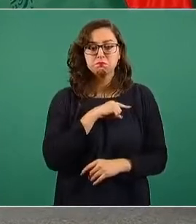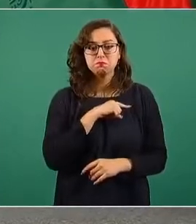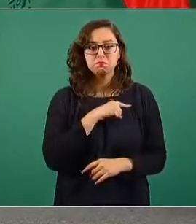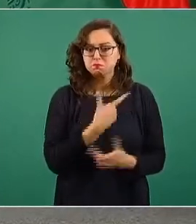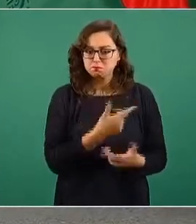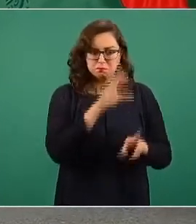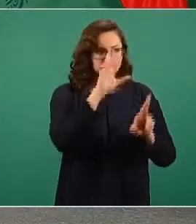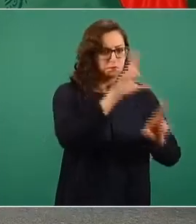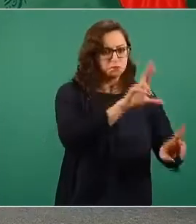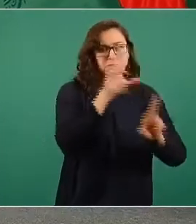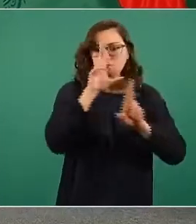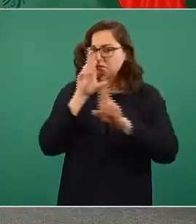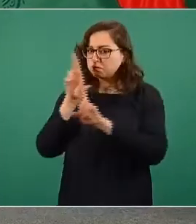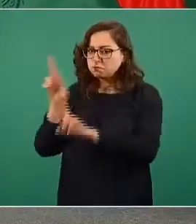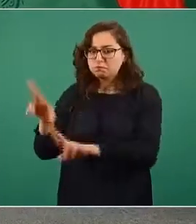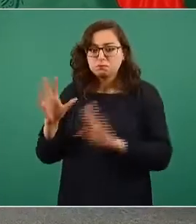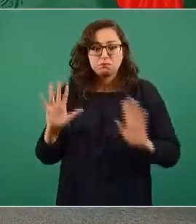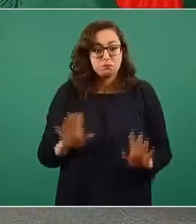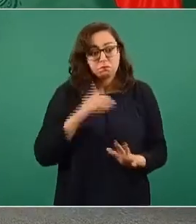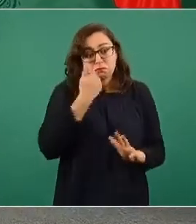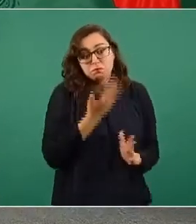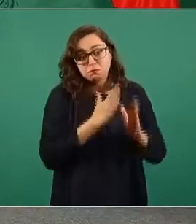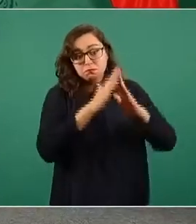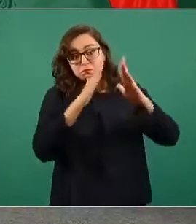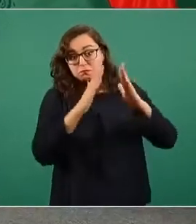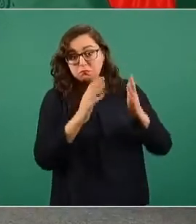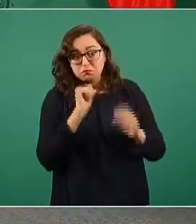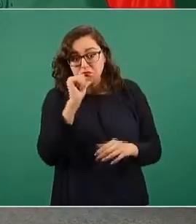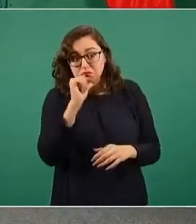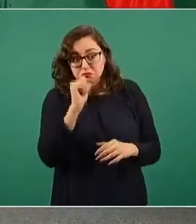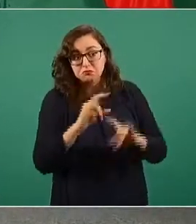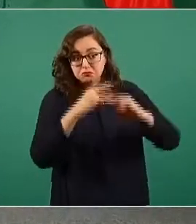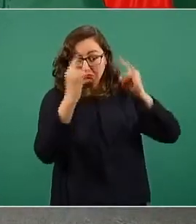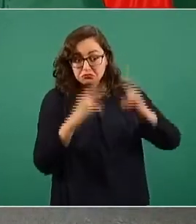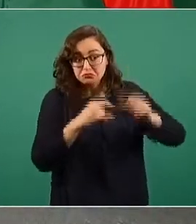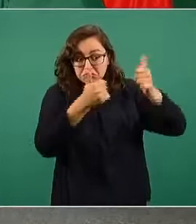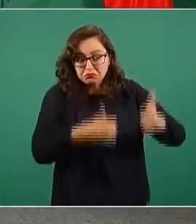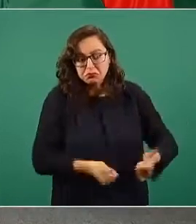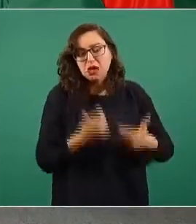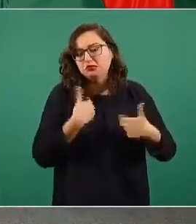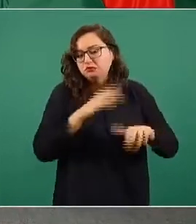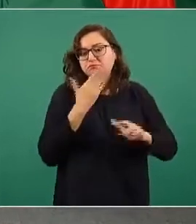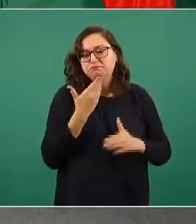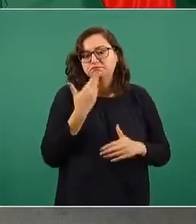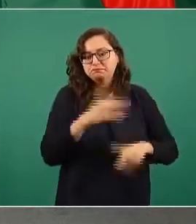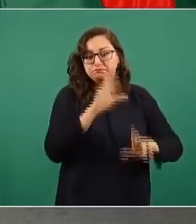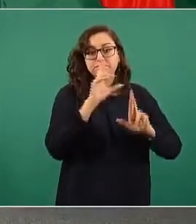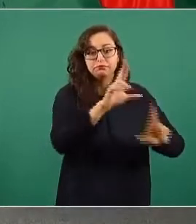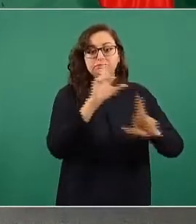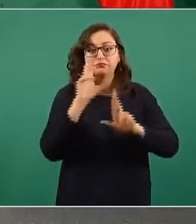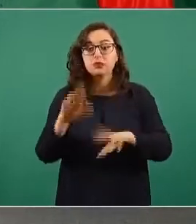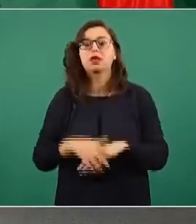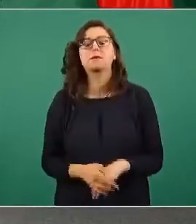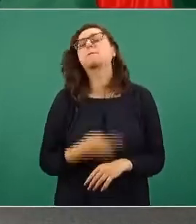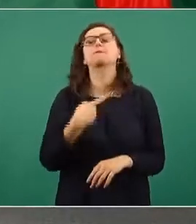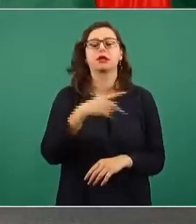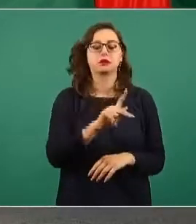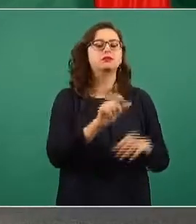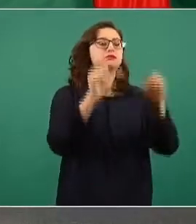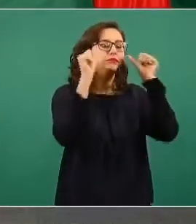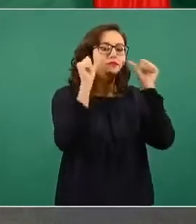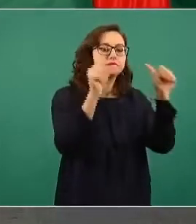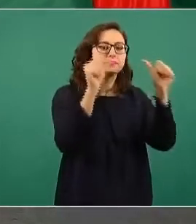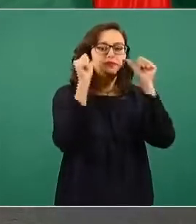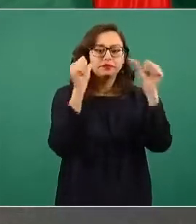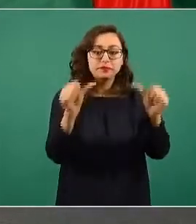el respeto irrestricto a donde ellos se quieran quedar y donde quieran estar. Pero sí se les ha atendido, y te lo digo